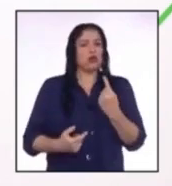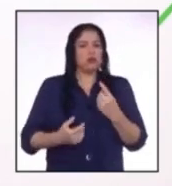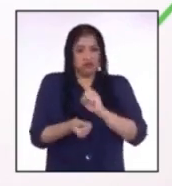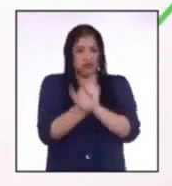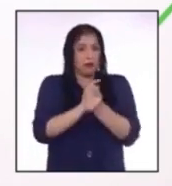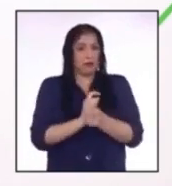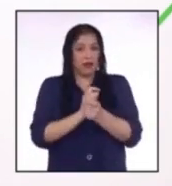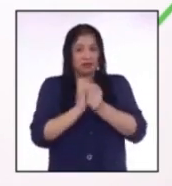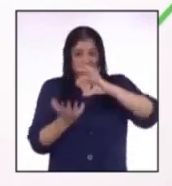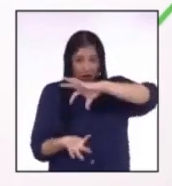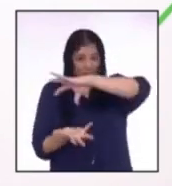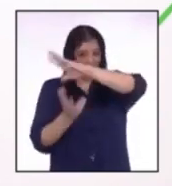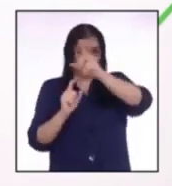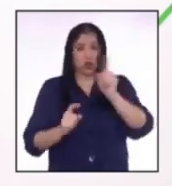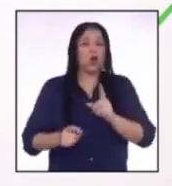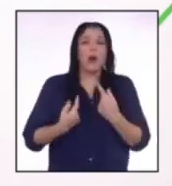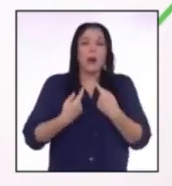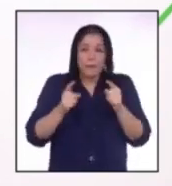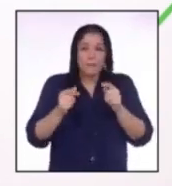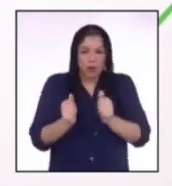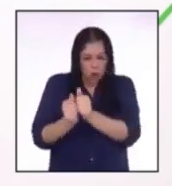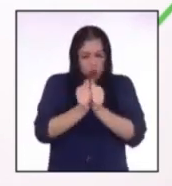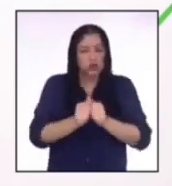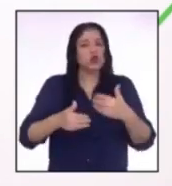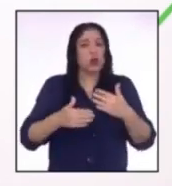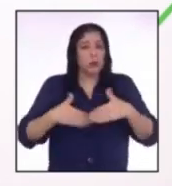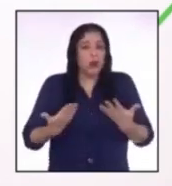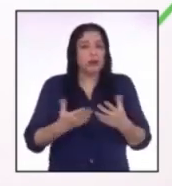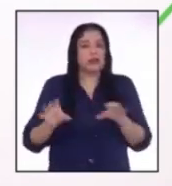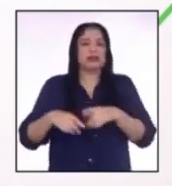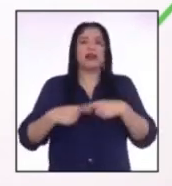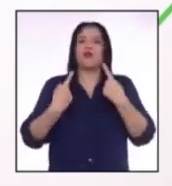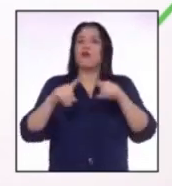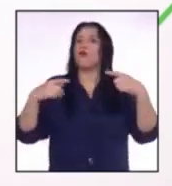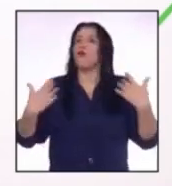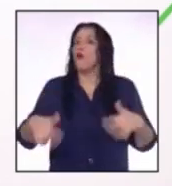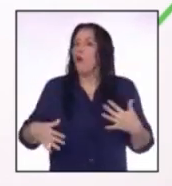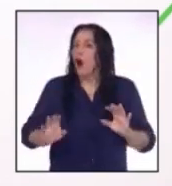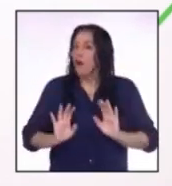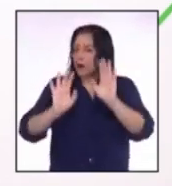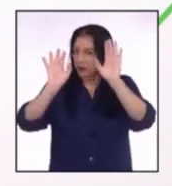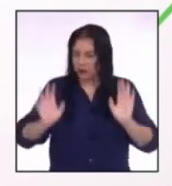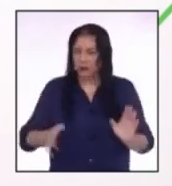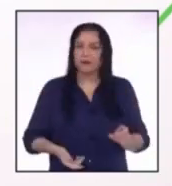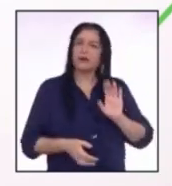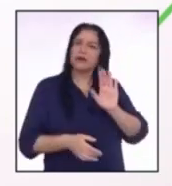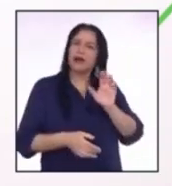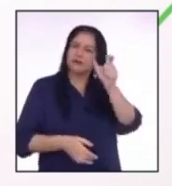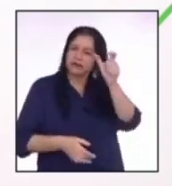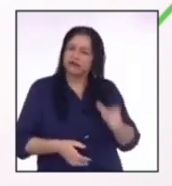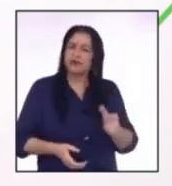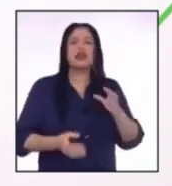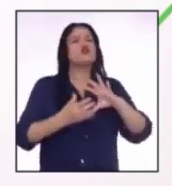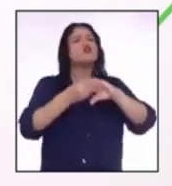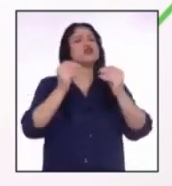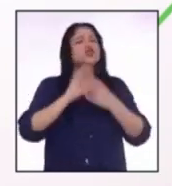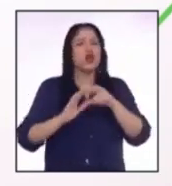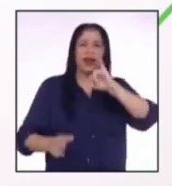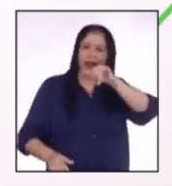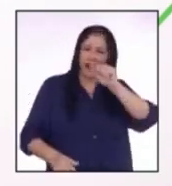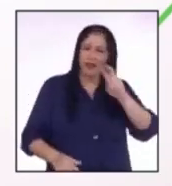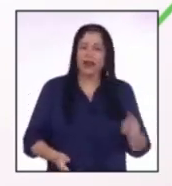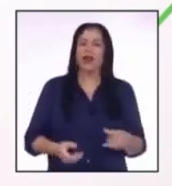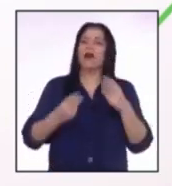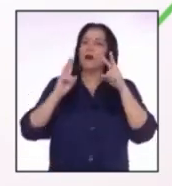pero juntos podemos lograr cosas increíbles chicos a través de la historia de javier nos acercamos un poco más